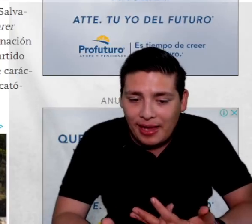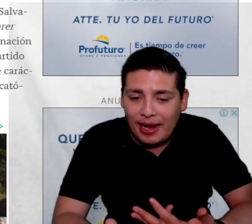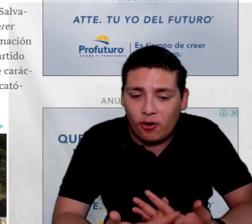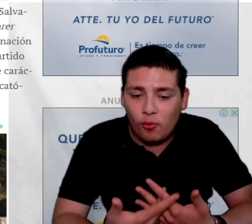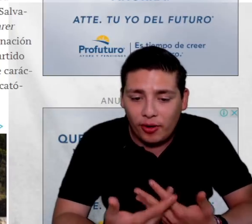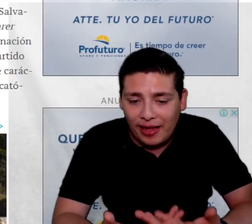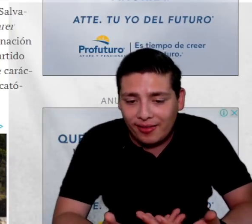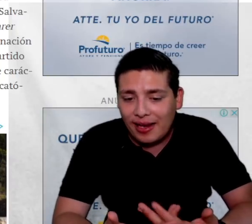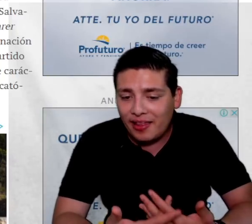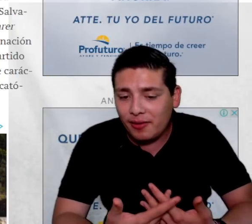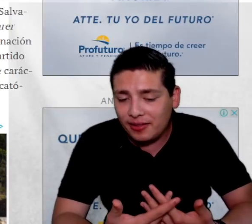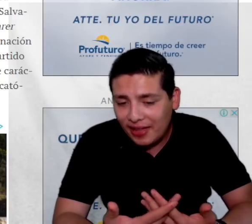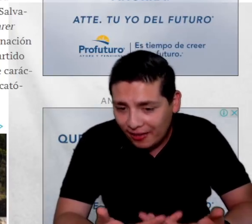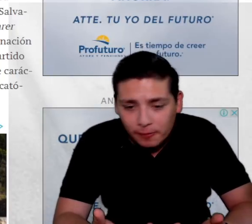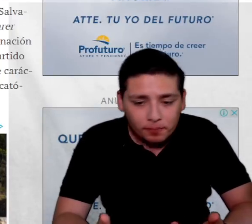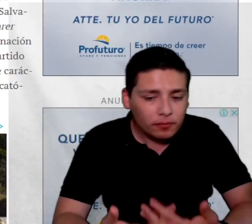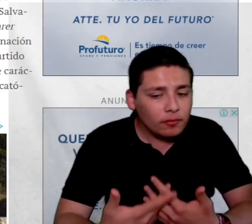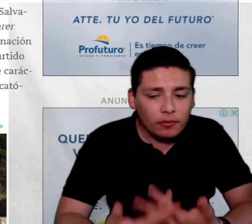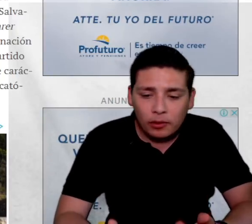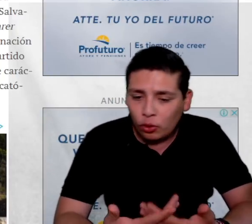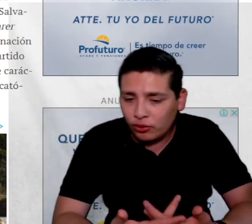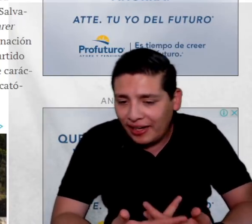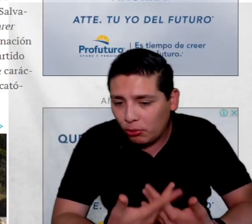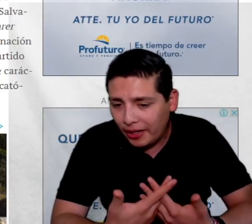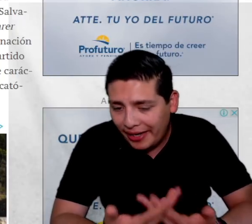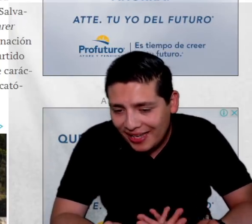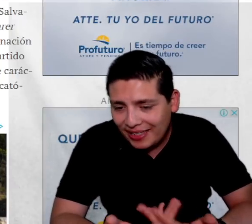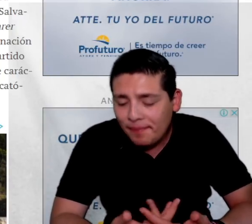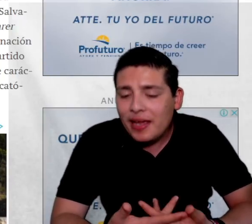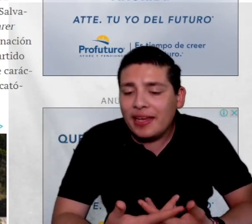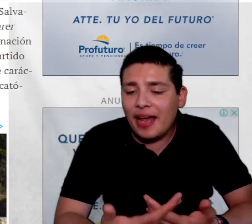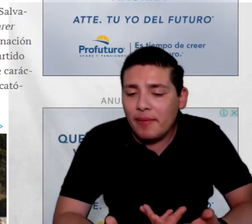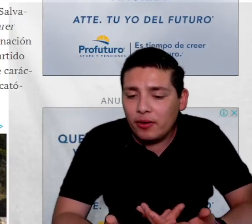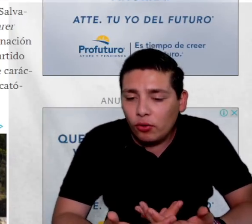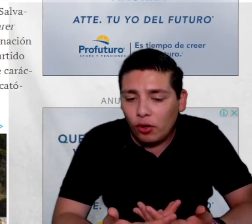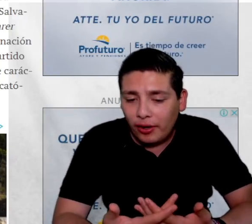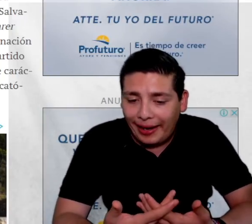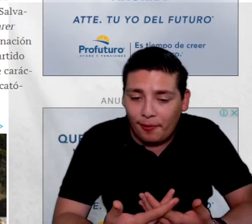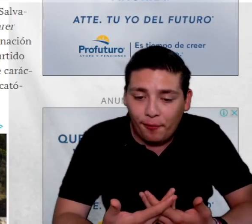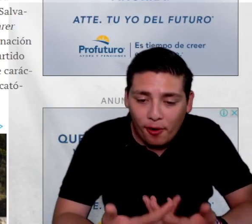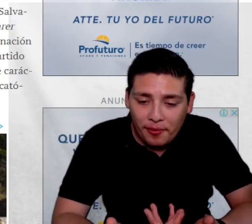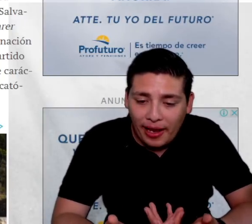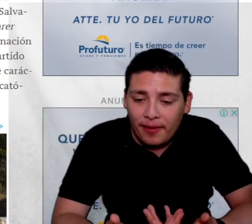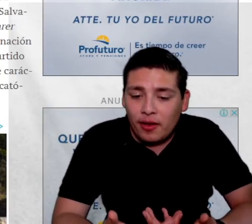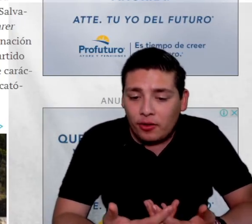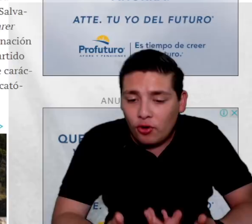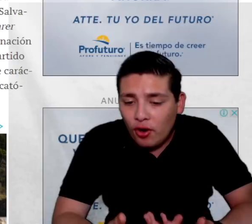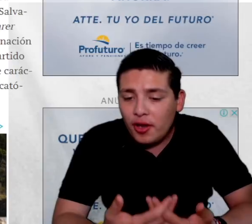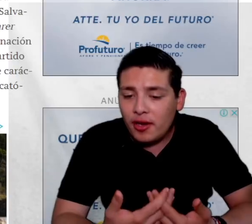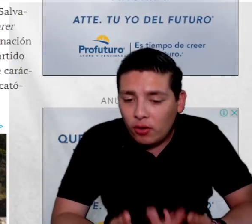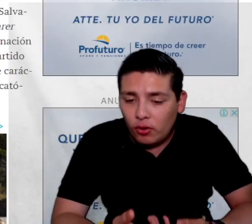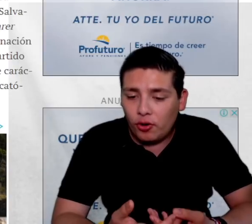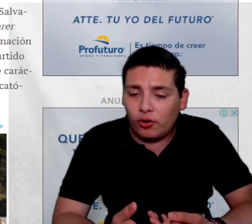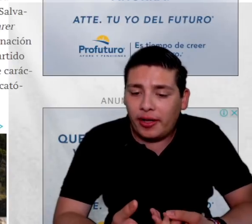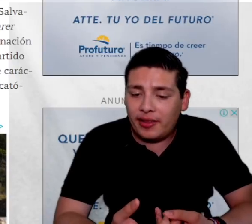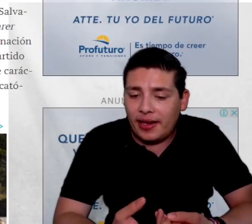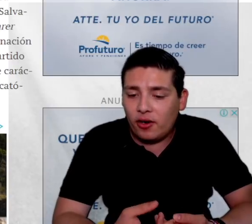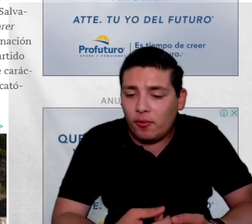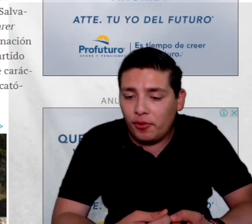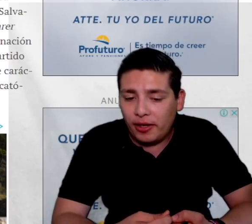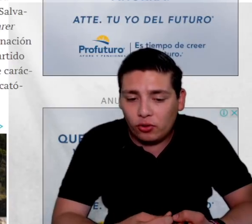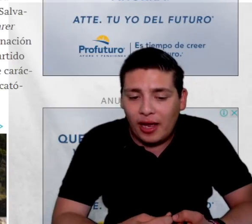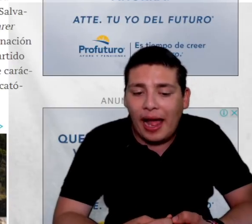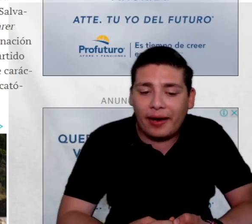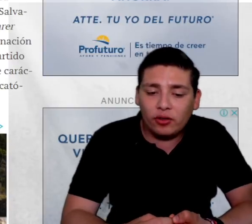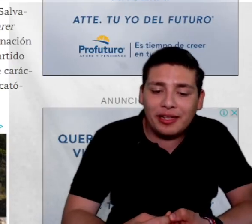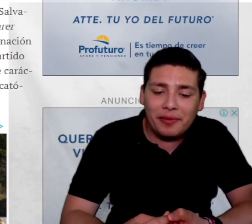intolerancia frente a la comunidad de la diversidad, contra la eutanasia y a menudo xenofobia. Yo Incluyo, que tiene